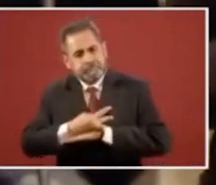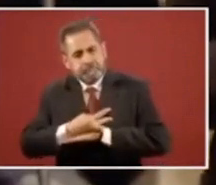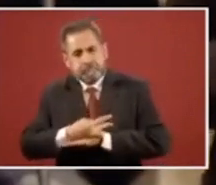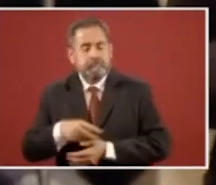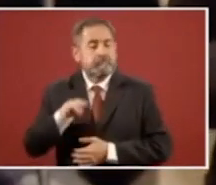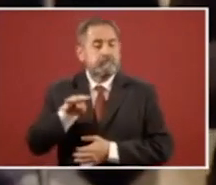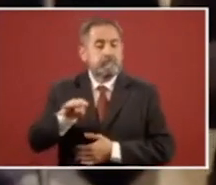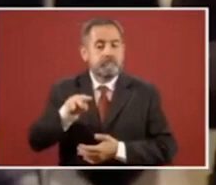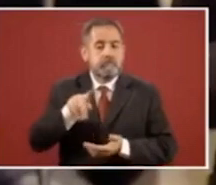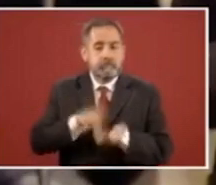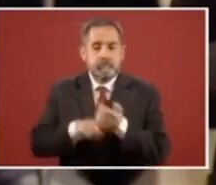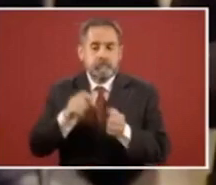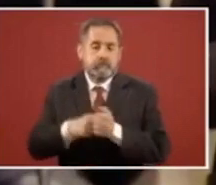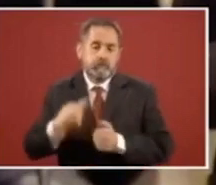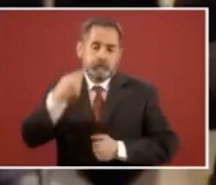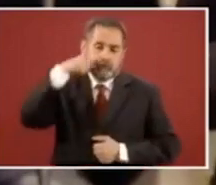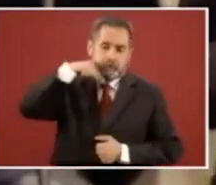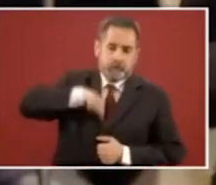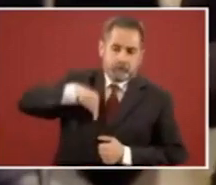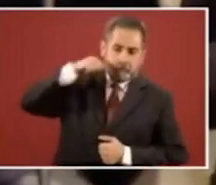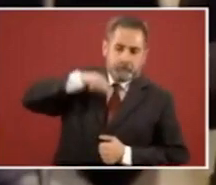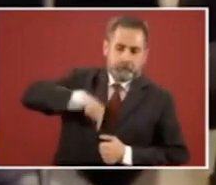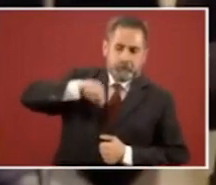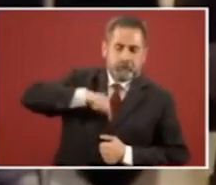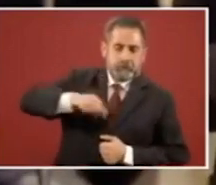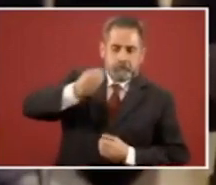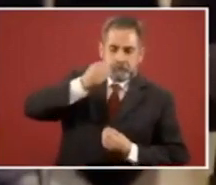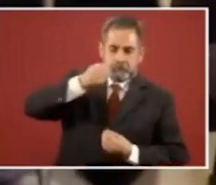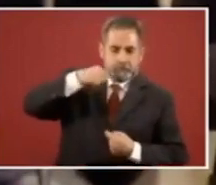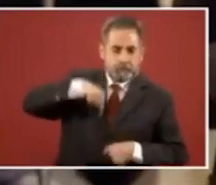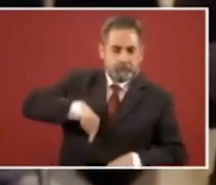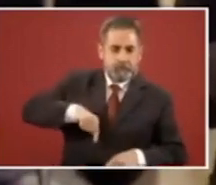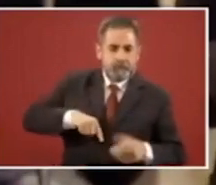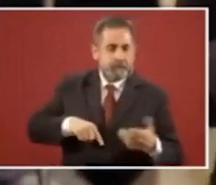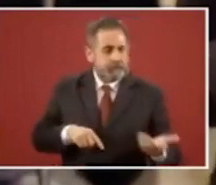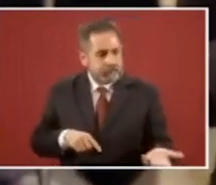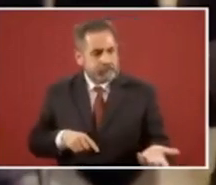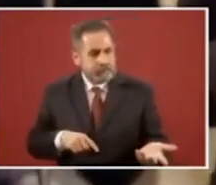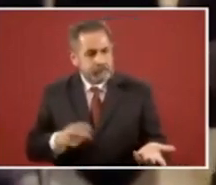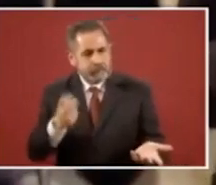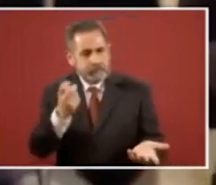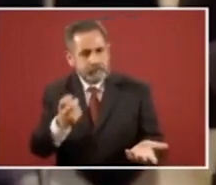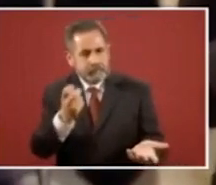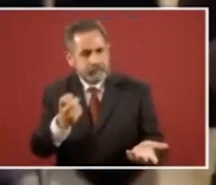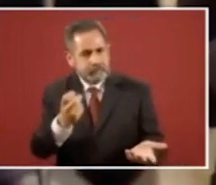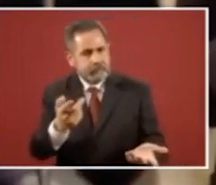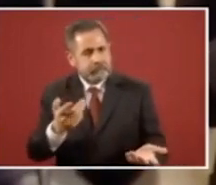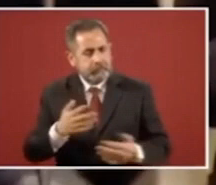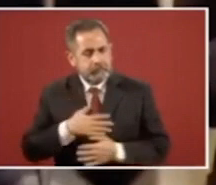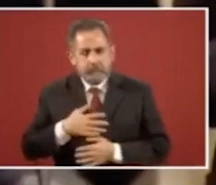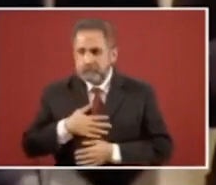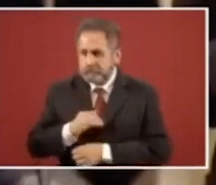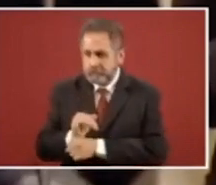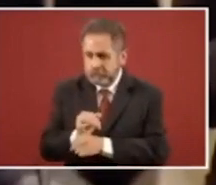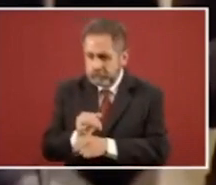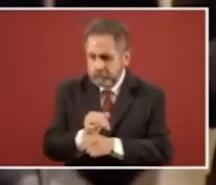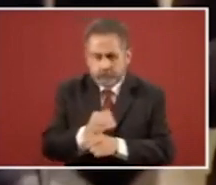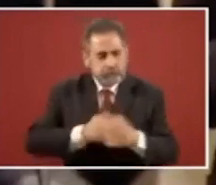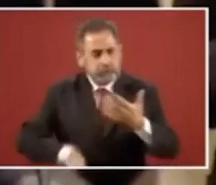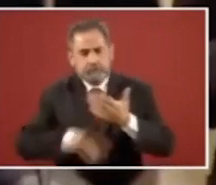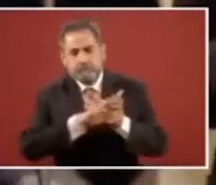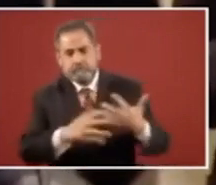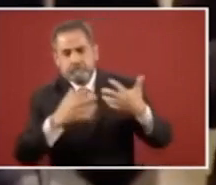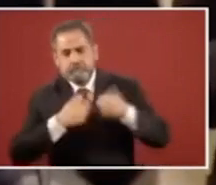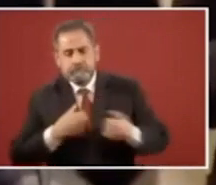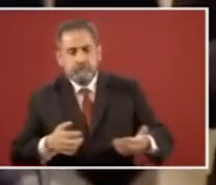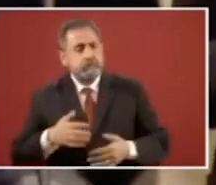alimentado por una sonda y un popote. Esto nos pasa a los periodistas de investigación, presidente, solo